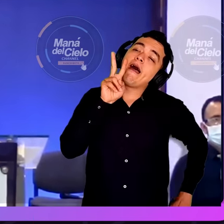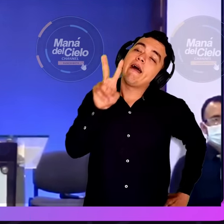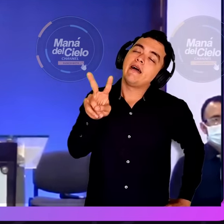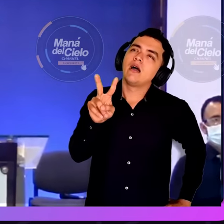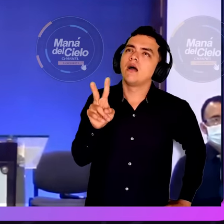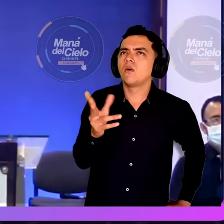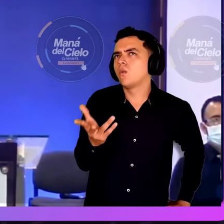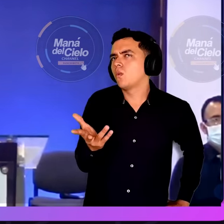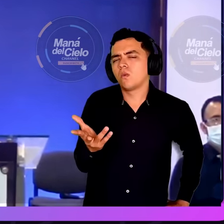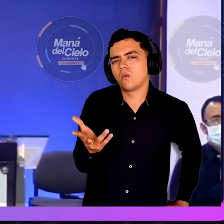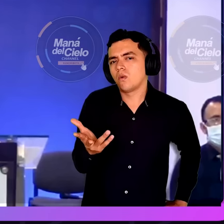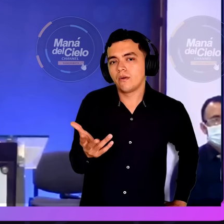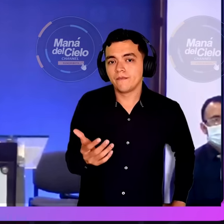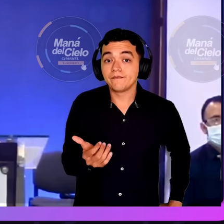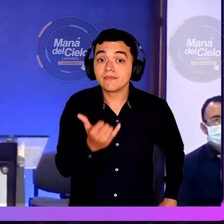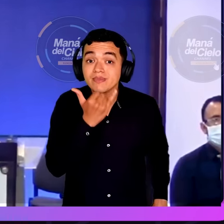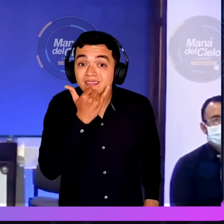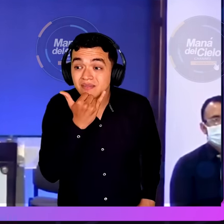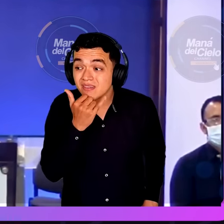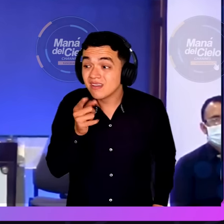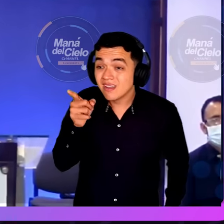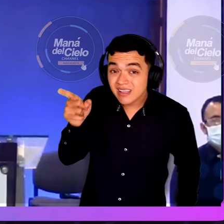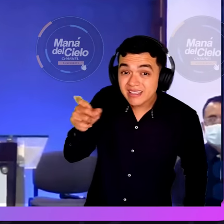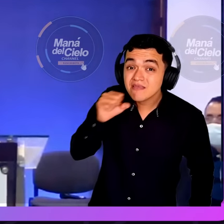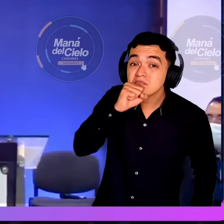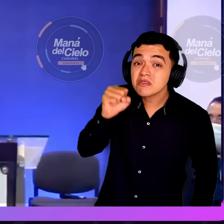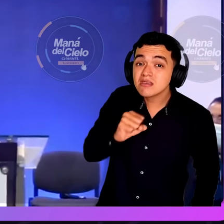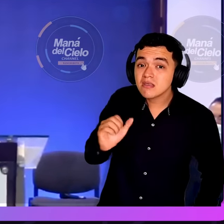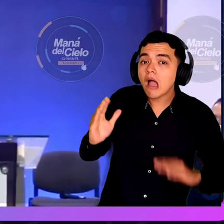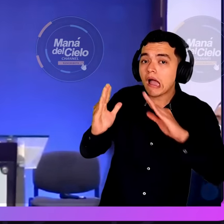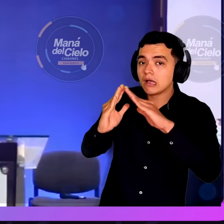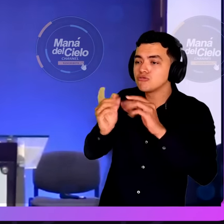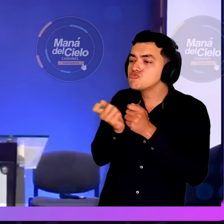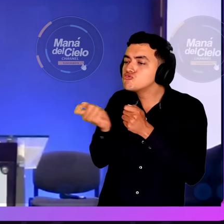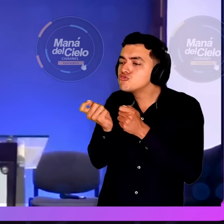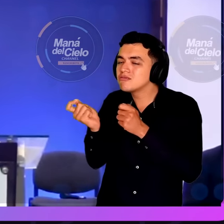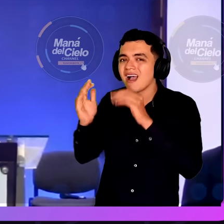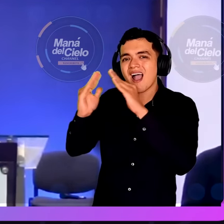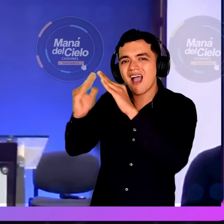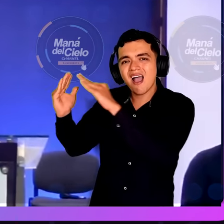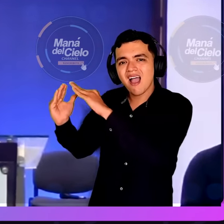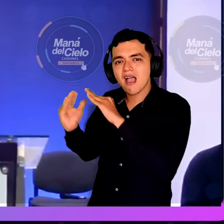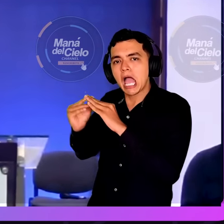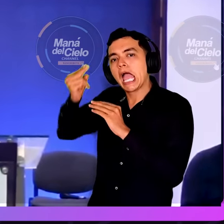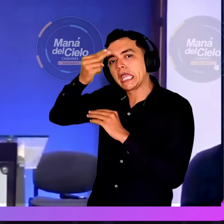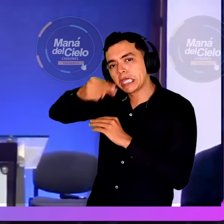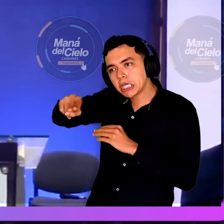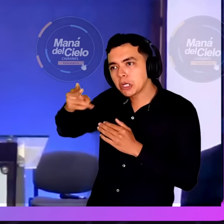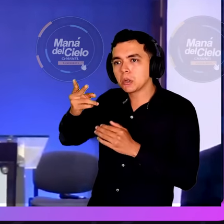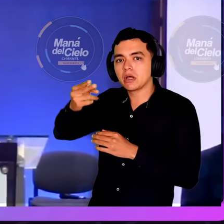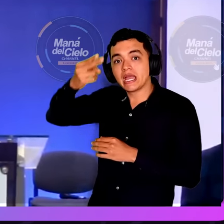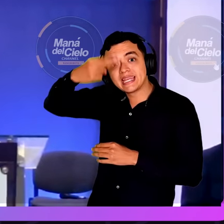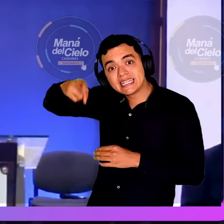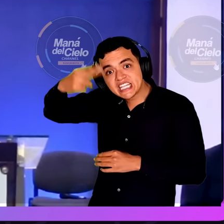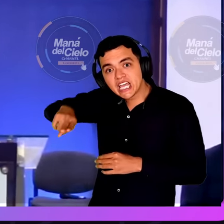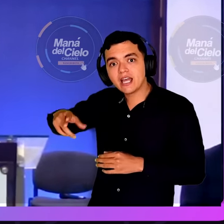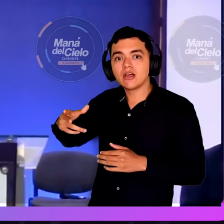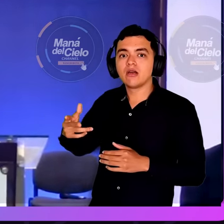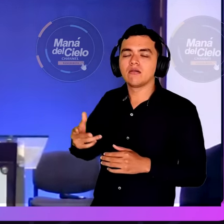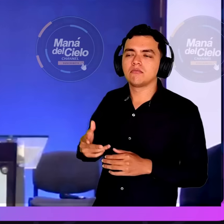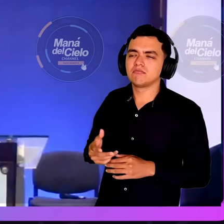mirando novelas. Y lo más duro era que ella por ahí, su hija vivía ahí al lado, sus